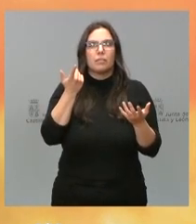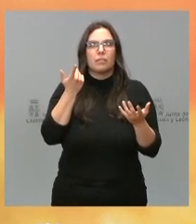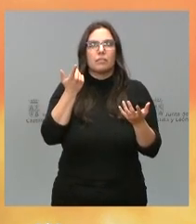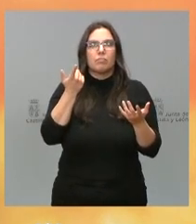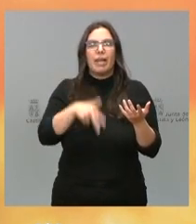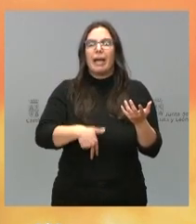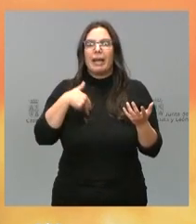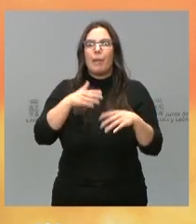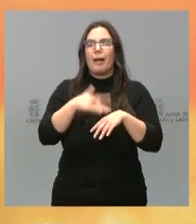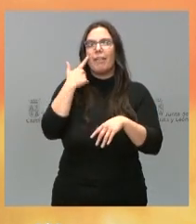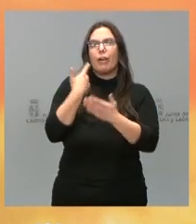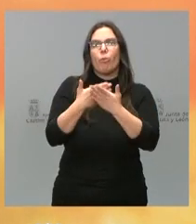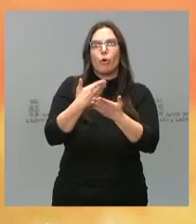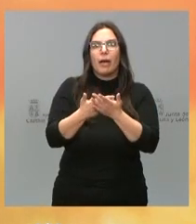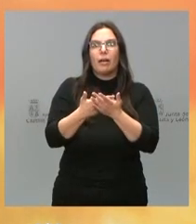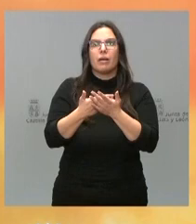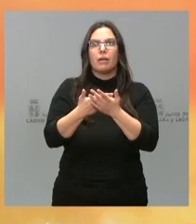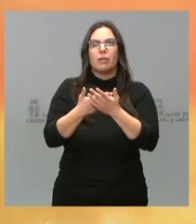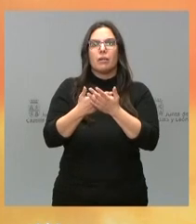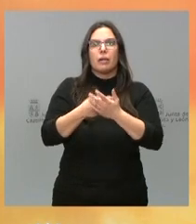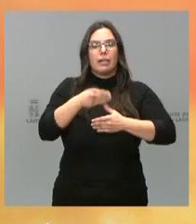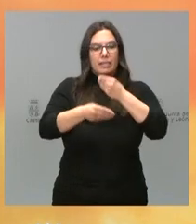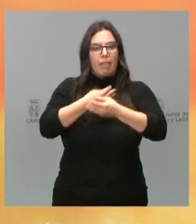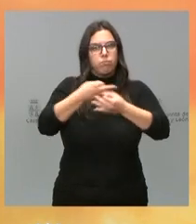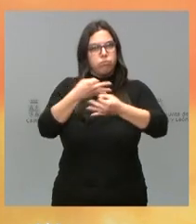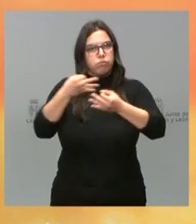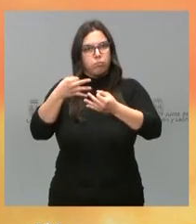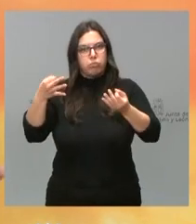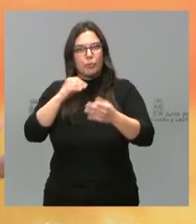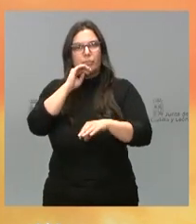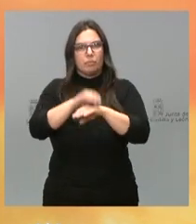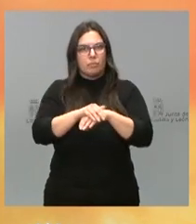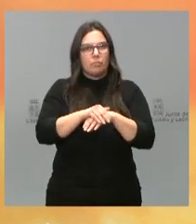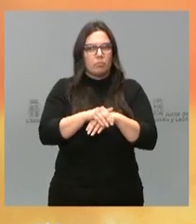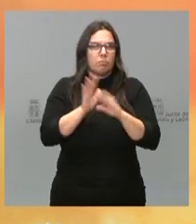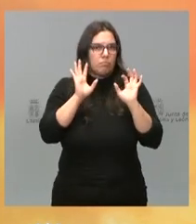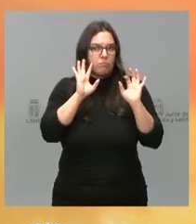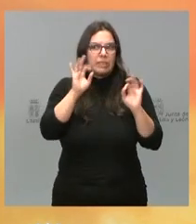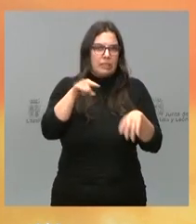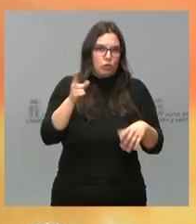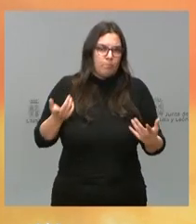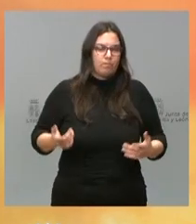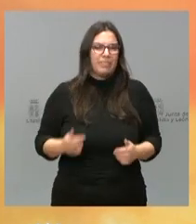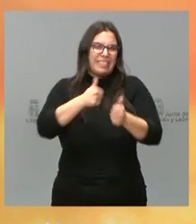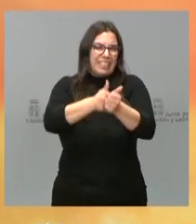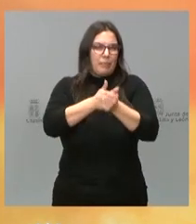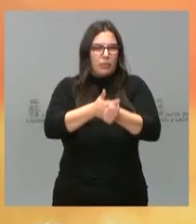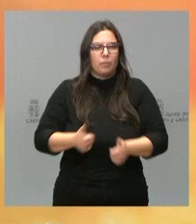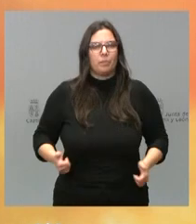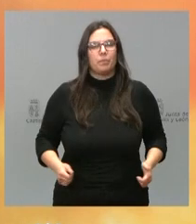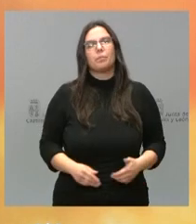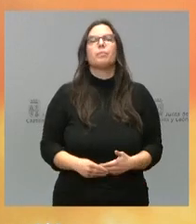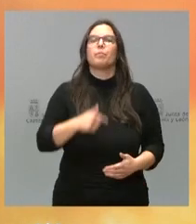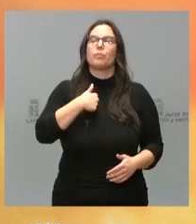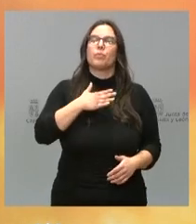para comprobar que todo lo que se está haciendo se hace con el rigor que pedimos no sí le quería